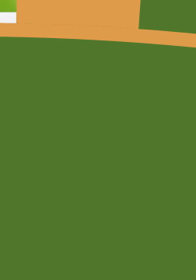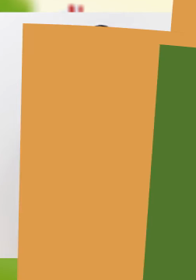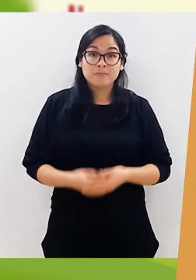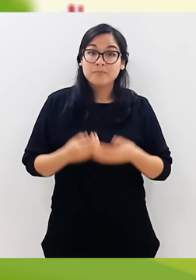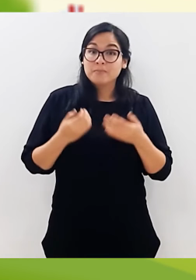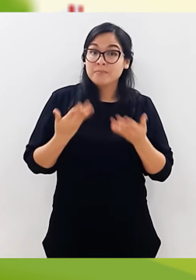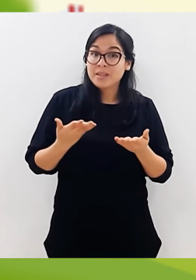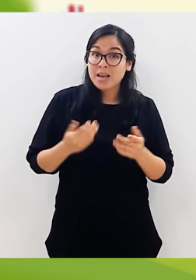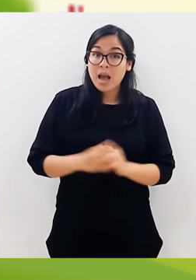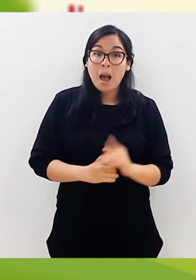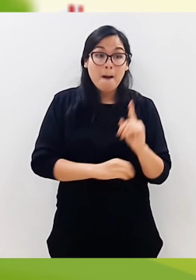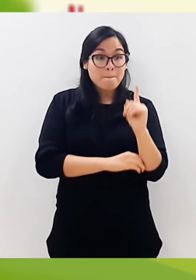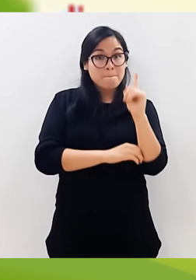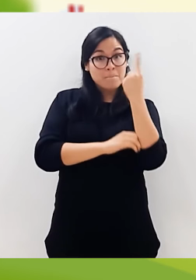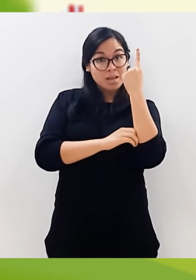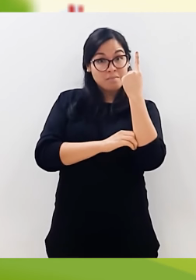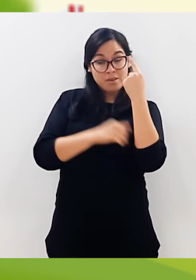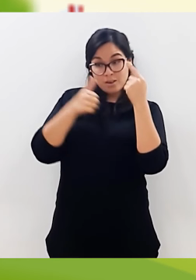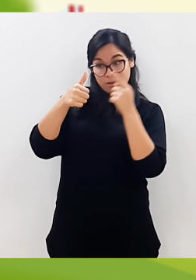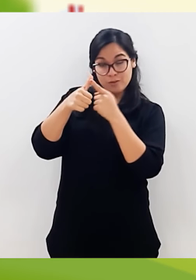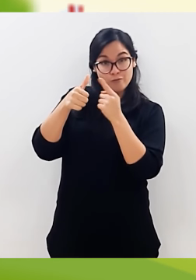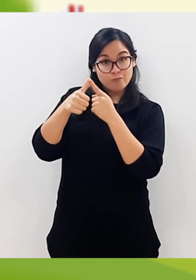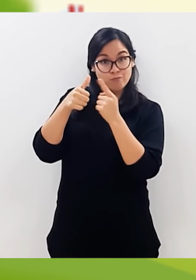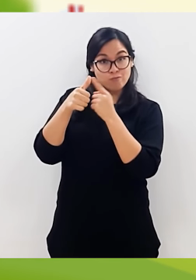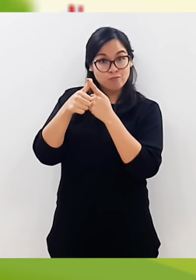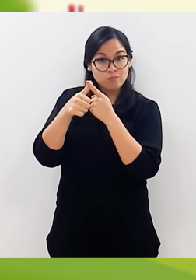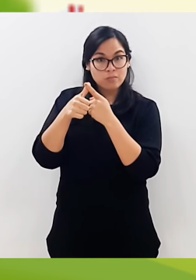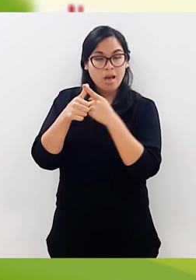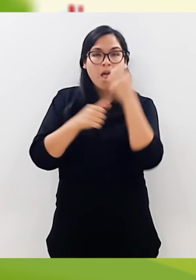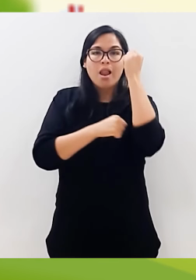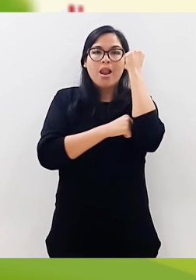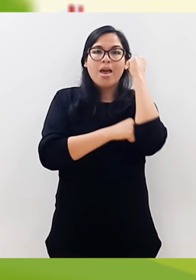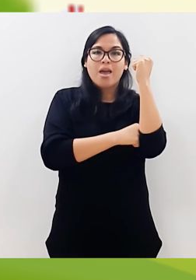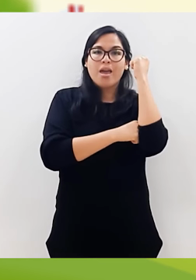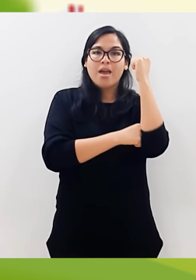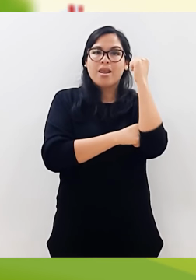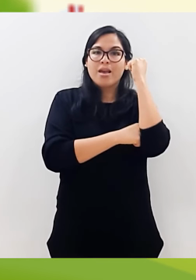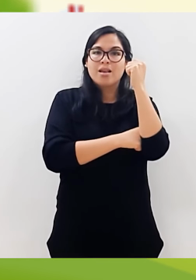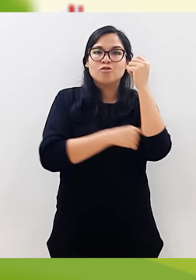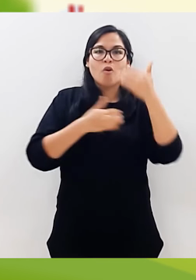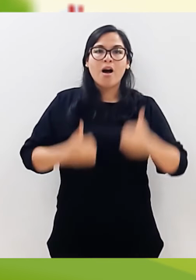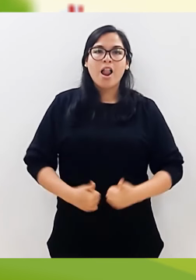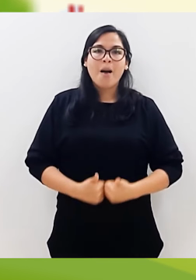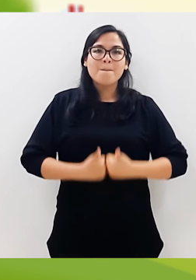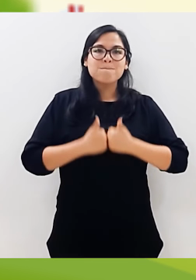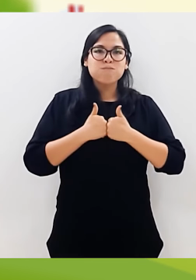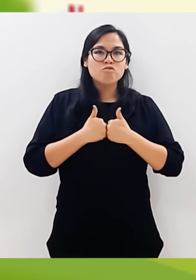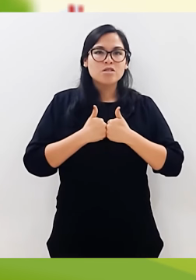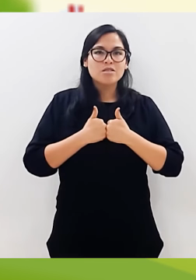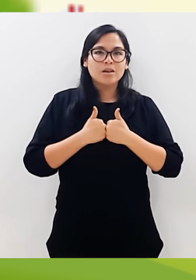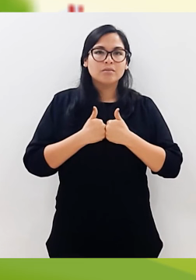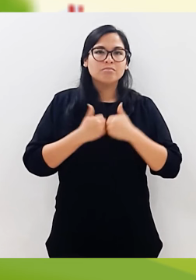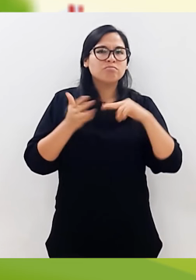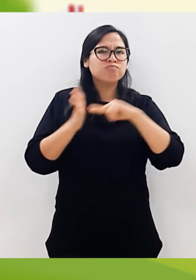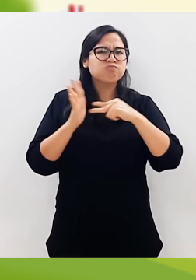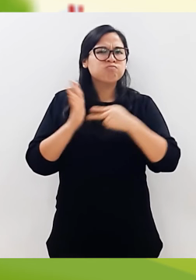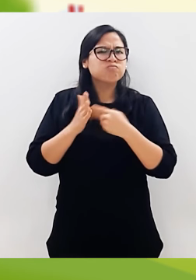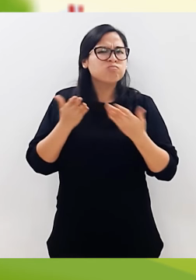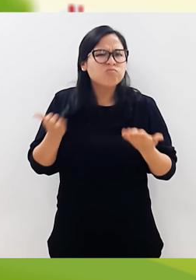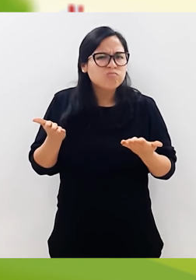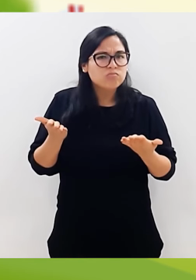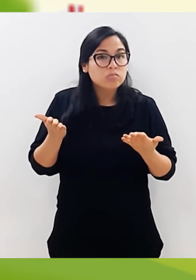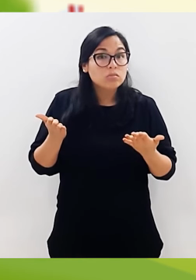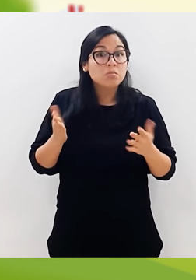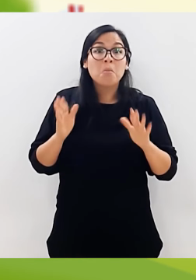El primero de la lista es el derecho a la vida. ¿Qué